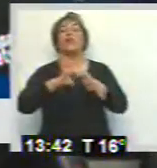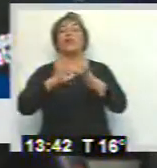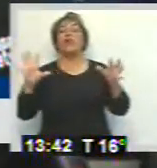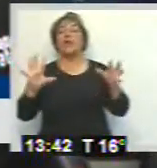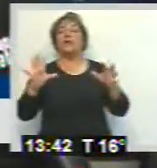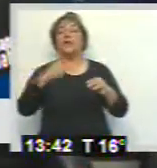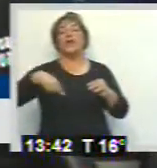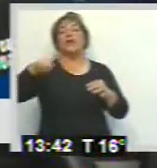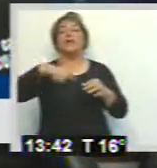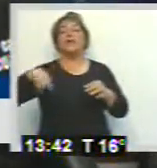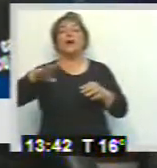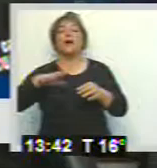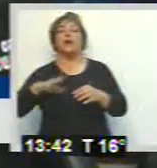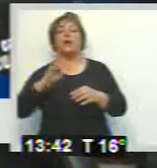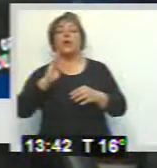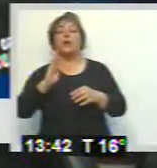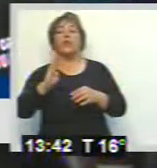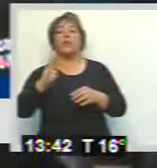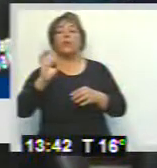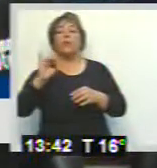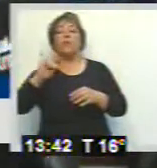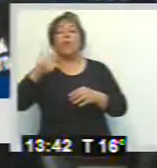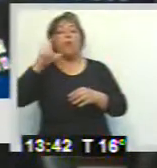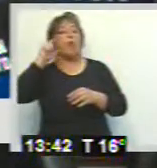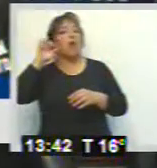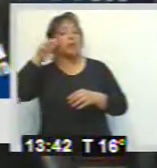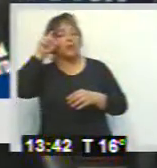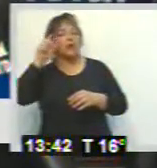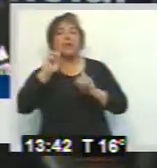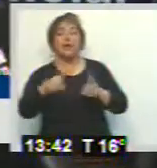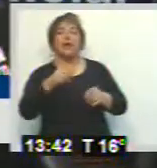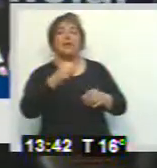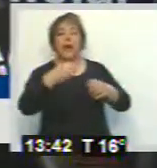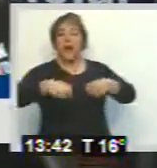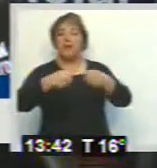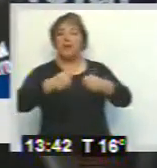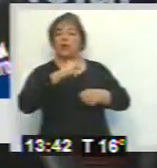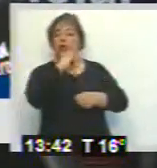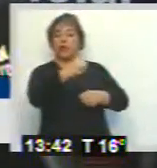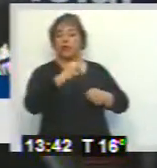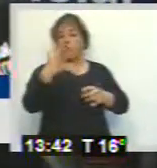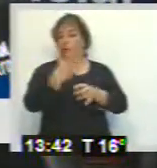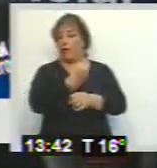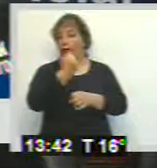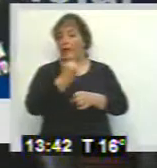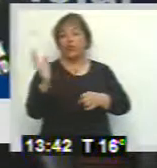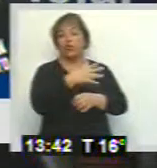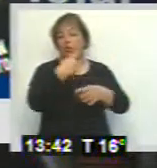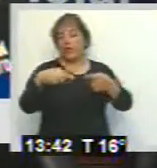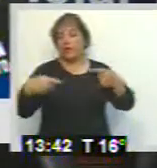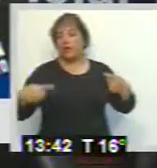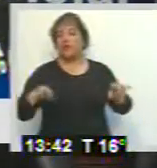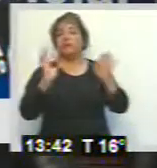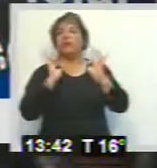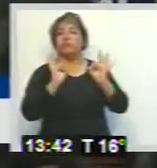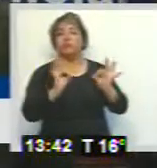Sormer, en donde se ha logrado el secuestro y esa moto también está denunciada como sustraída. Todos esos elementos, bueno, están ahora ya a